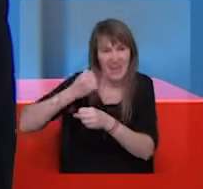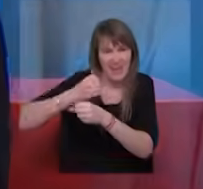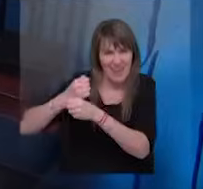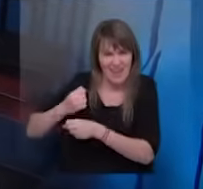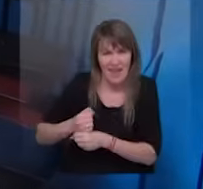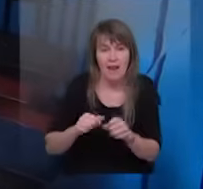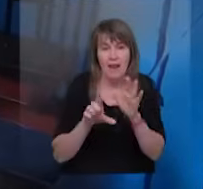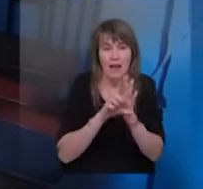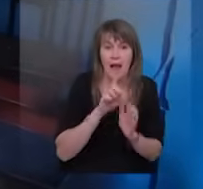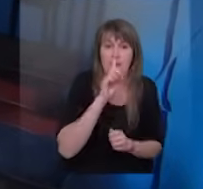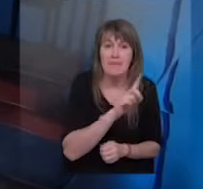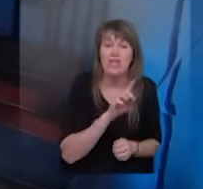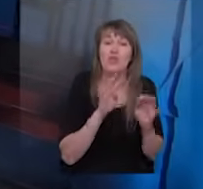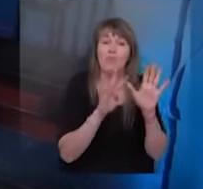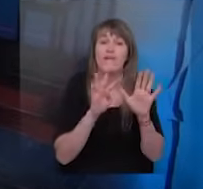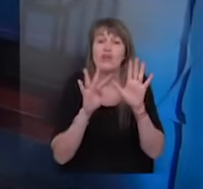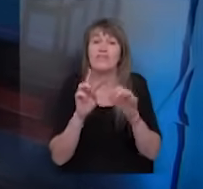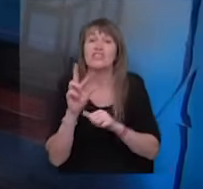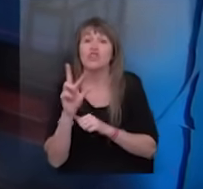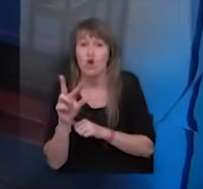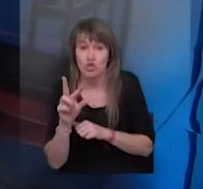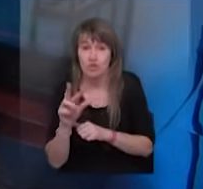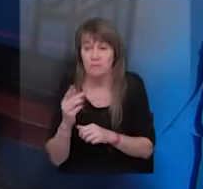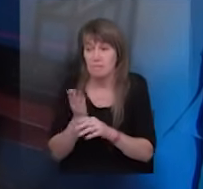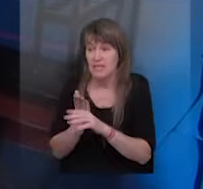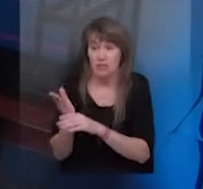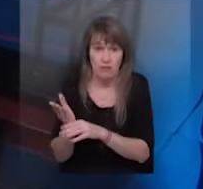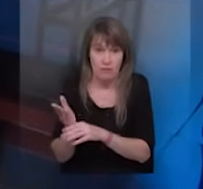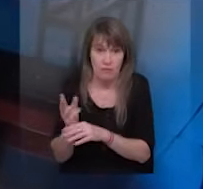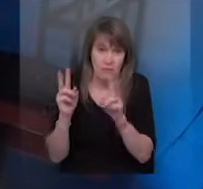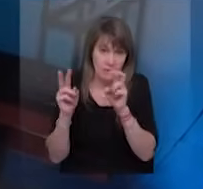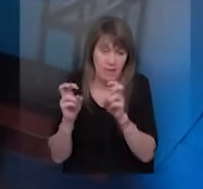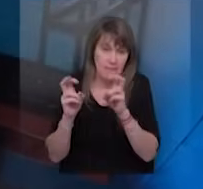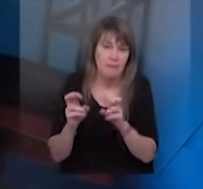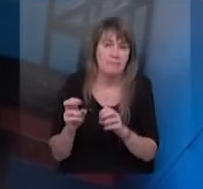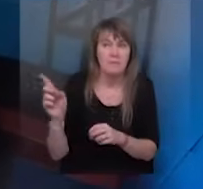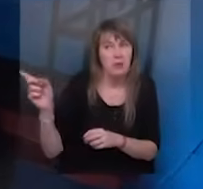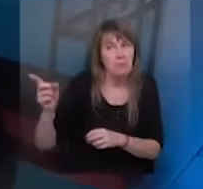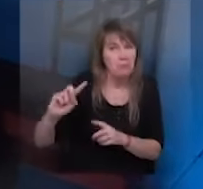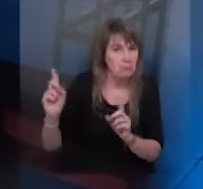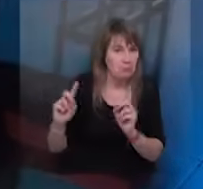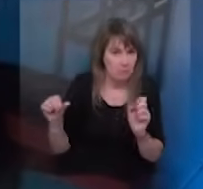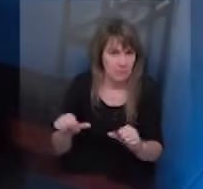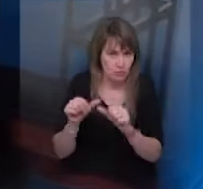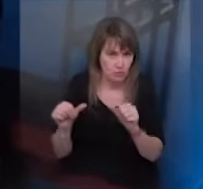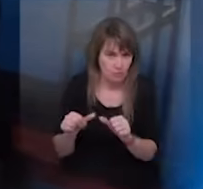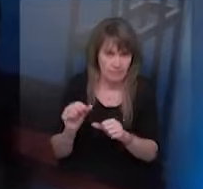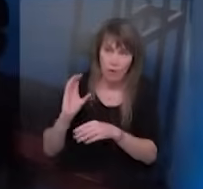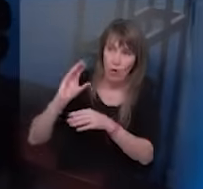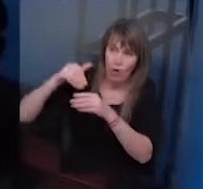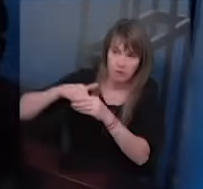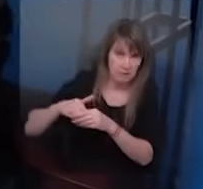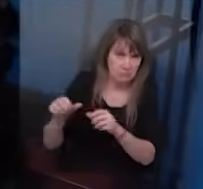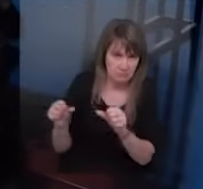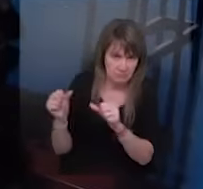desde 1998 y la corte No no ha tenido proactividad Entonces yo pensaba bueno